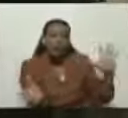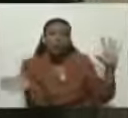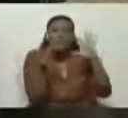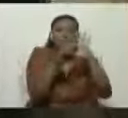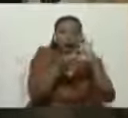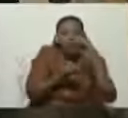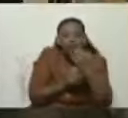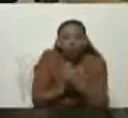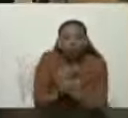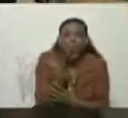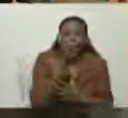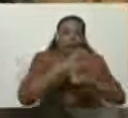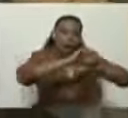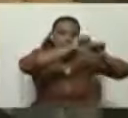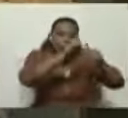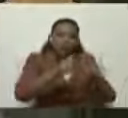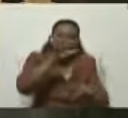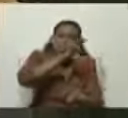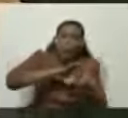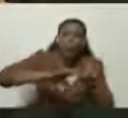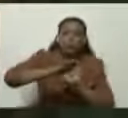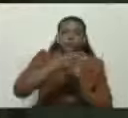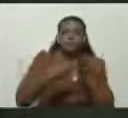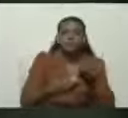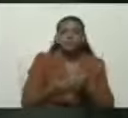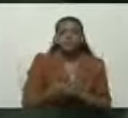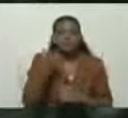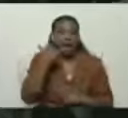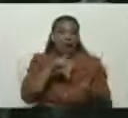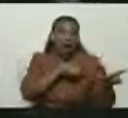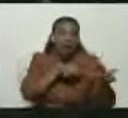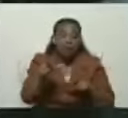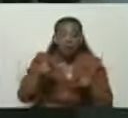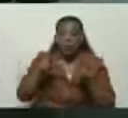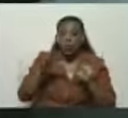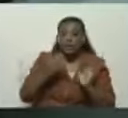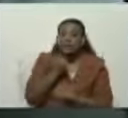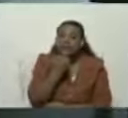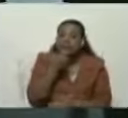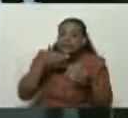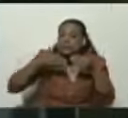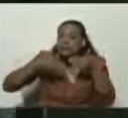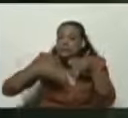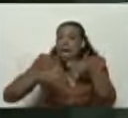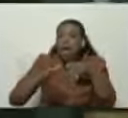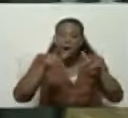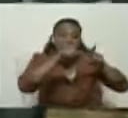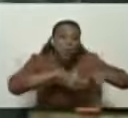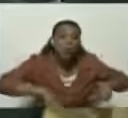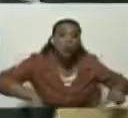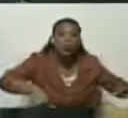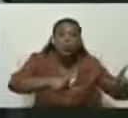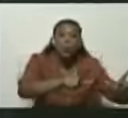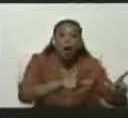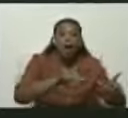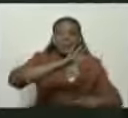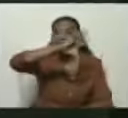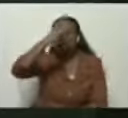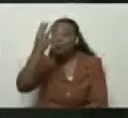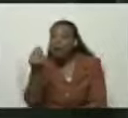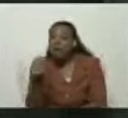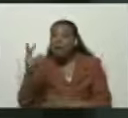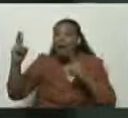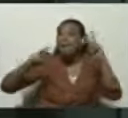para potenciar nuestras dinámicas culturales. Estamos llegando aquí al pabellón de